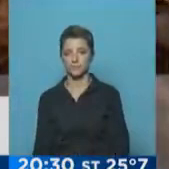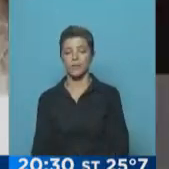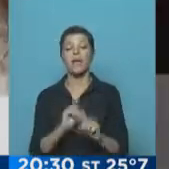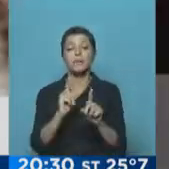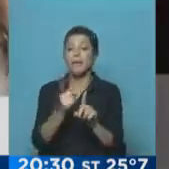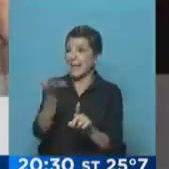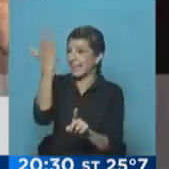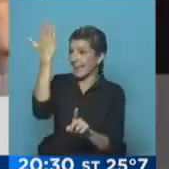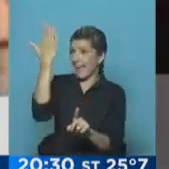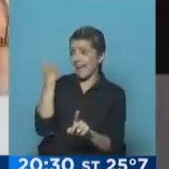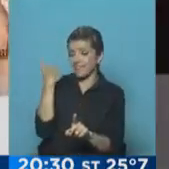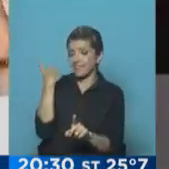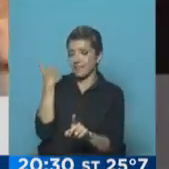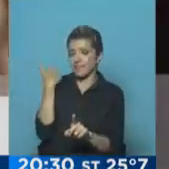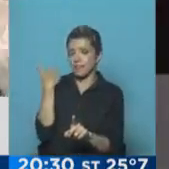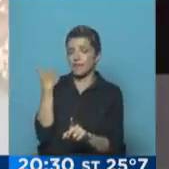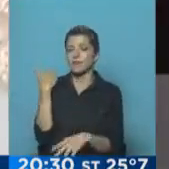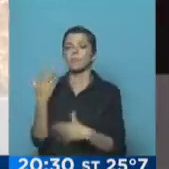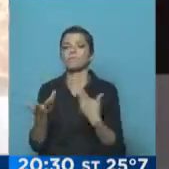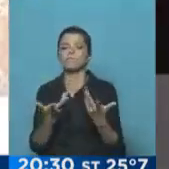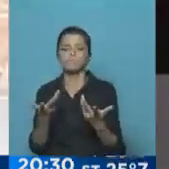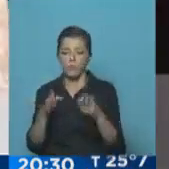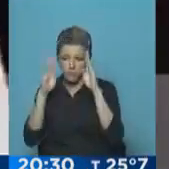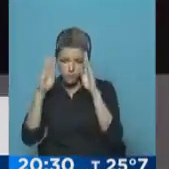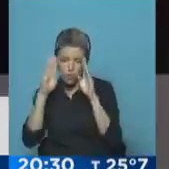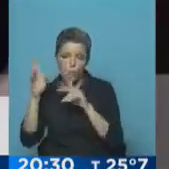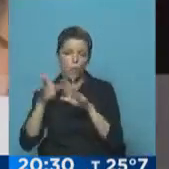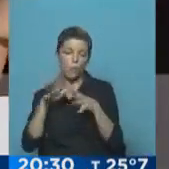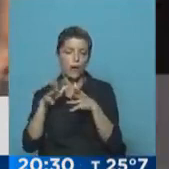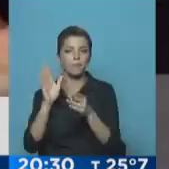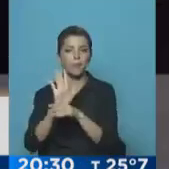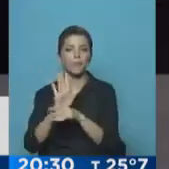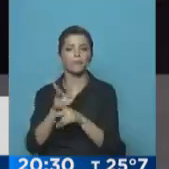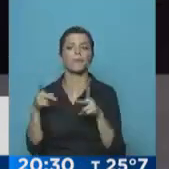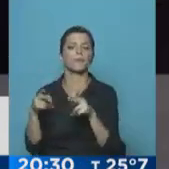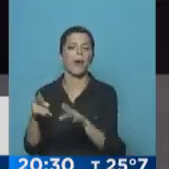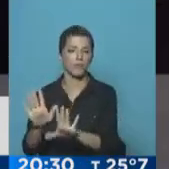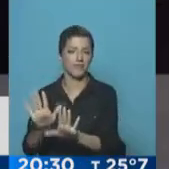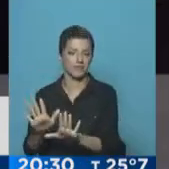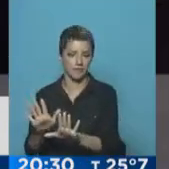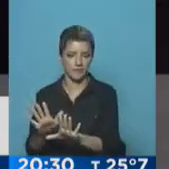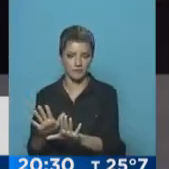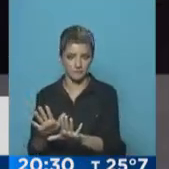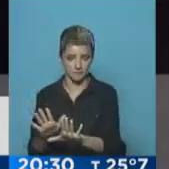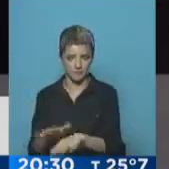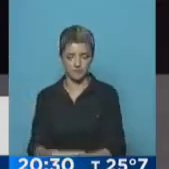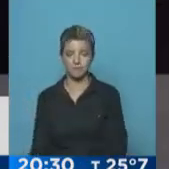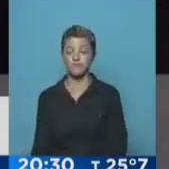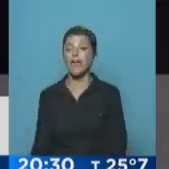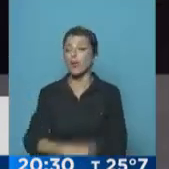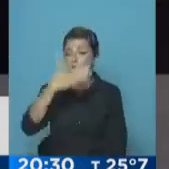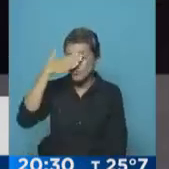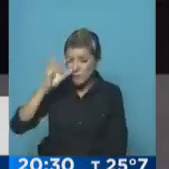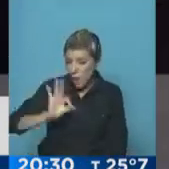quisieron o las tuvieron como objeto de ajuste, decir que jamás en las